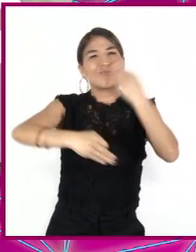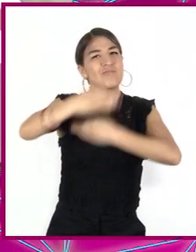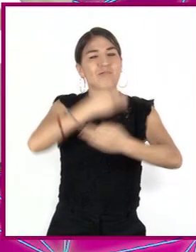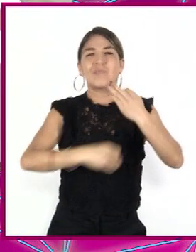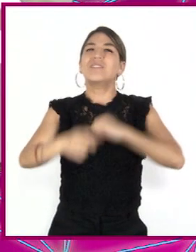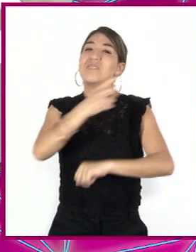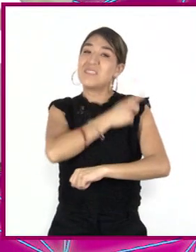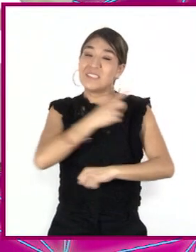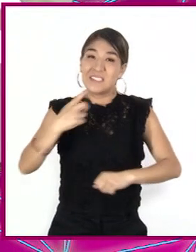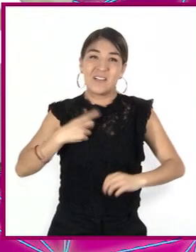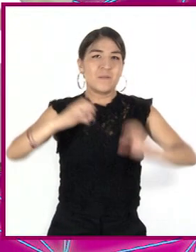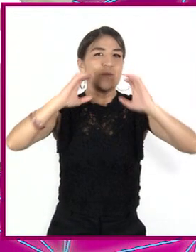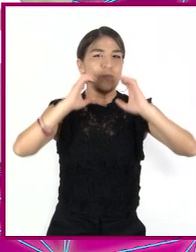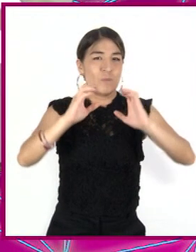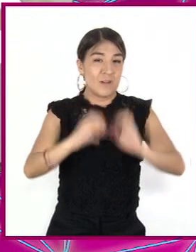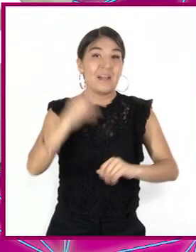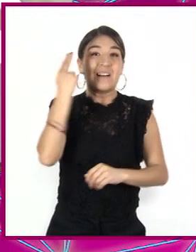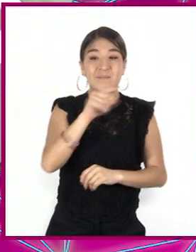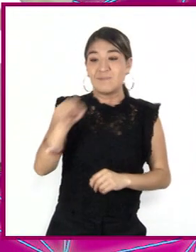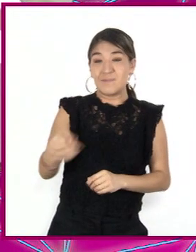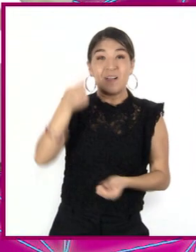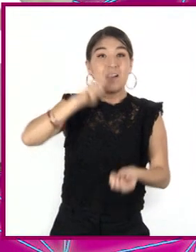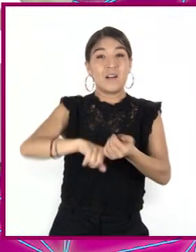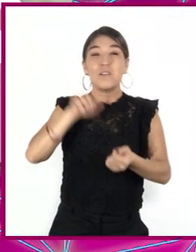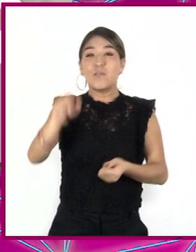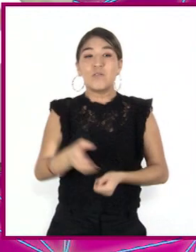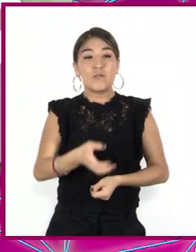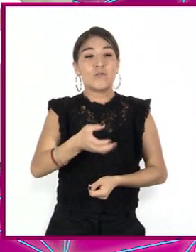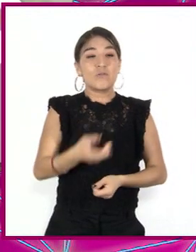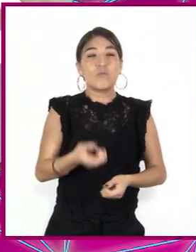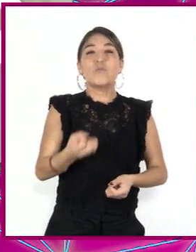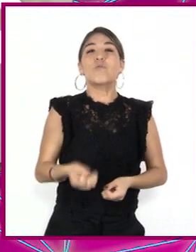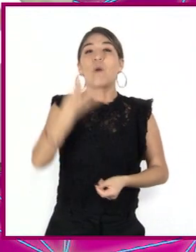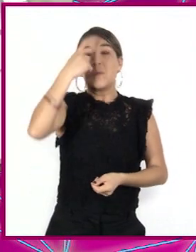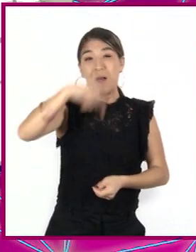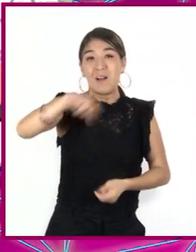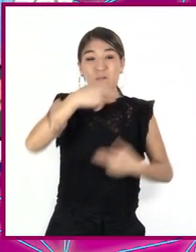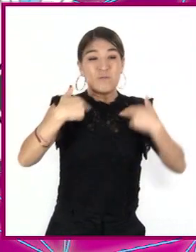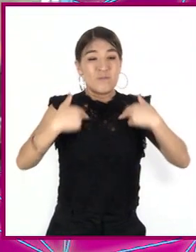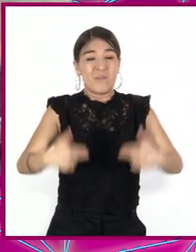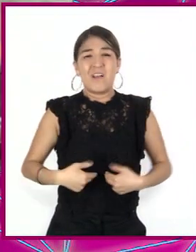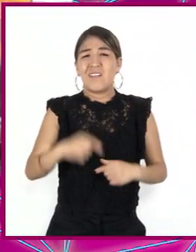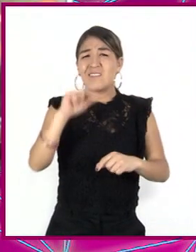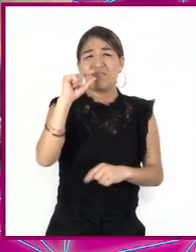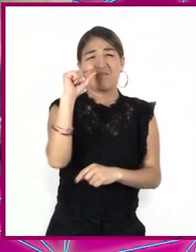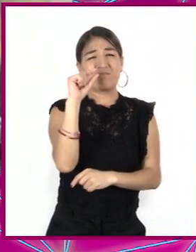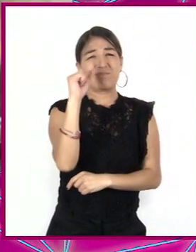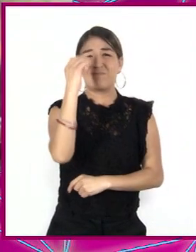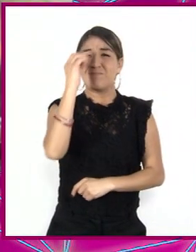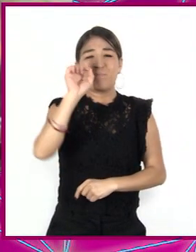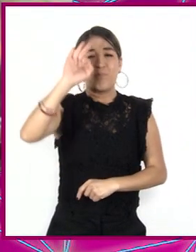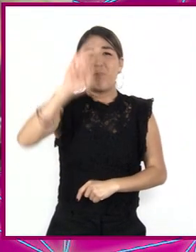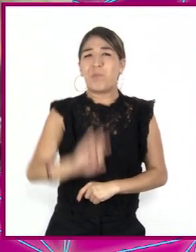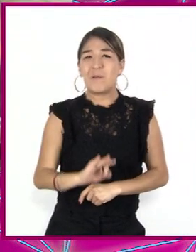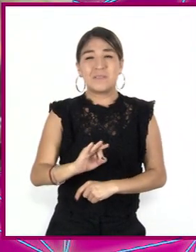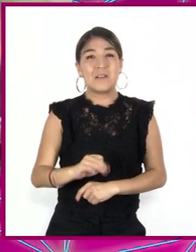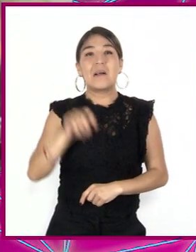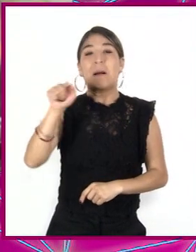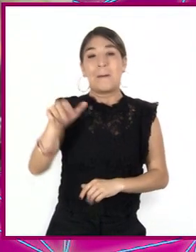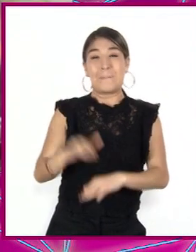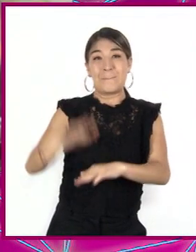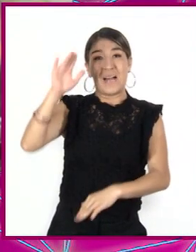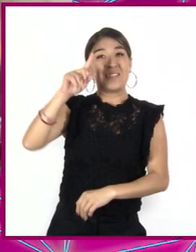pues tenemos disponible para el consumo humano un pequeño porcentaje del total existente en el planeta. La mayor parte del agua es